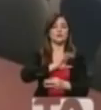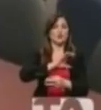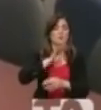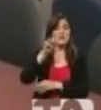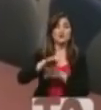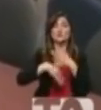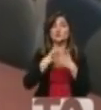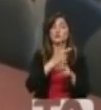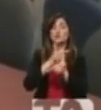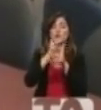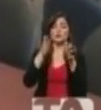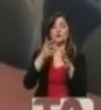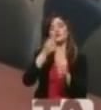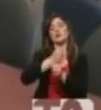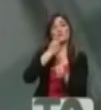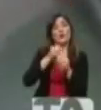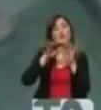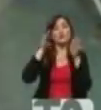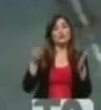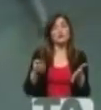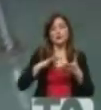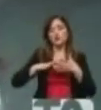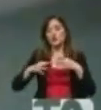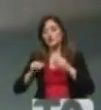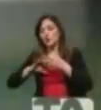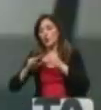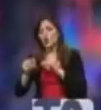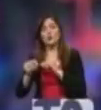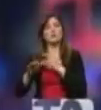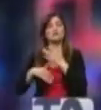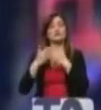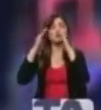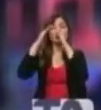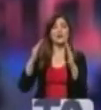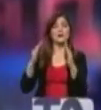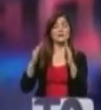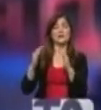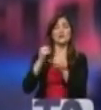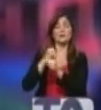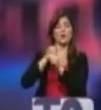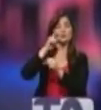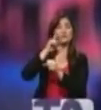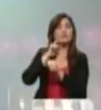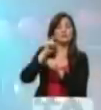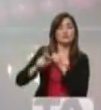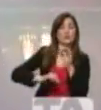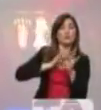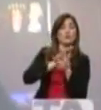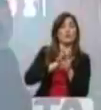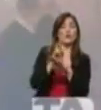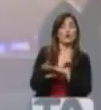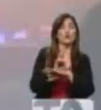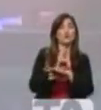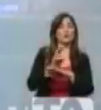los ediles conformarán una mesa de trabajo para buscar soluciones a la reubicación de las casas de tolerancia que se encuentran en uso de suelo